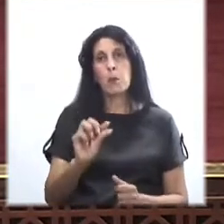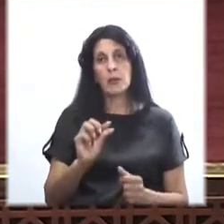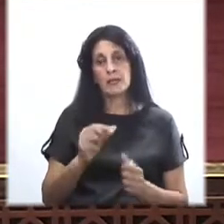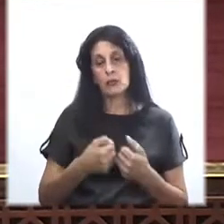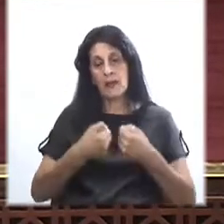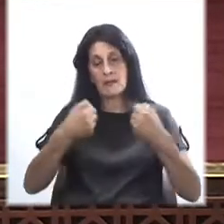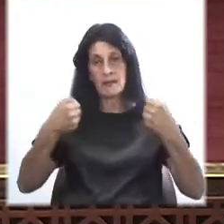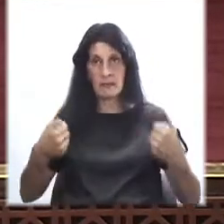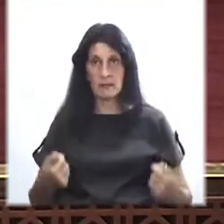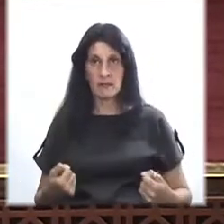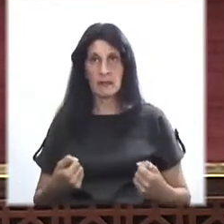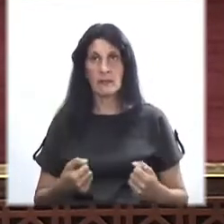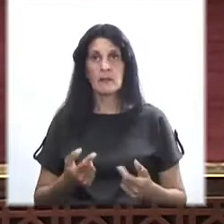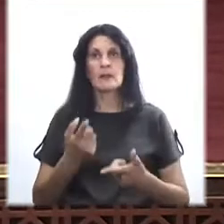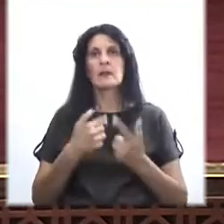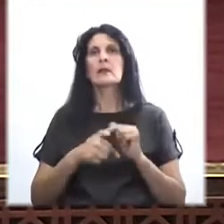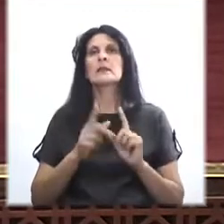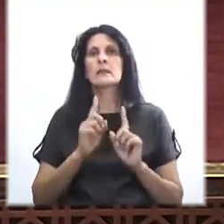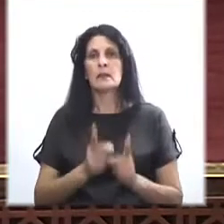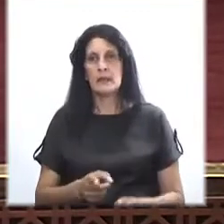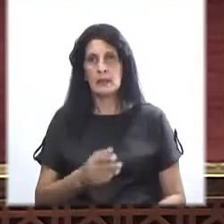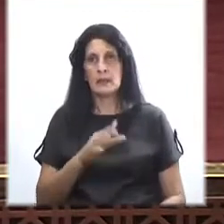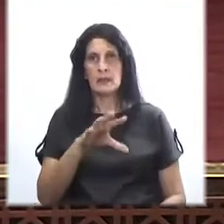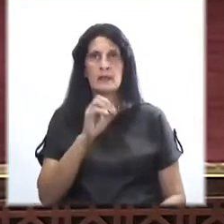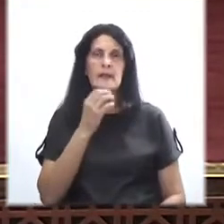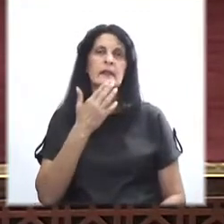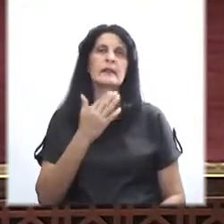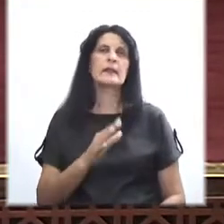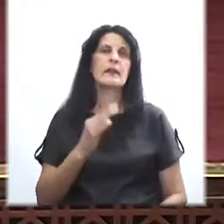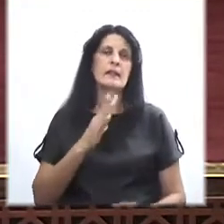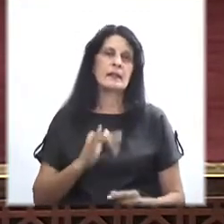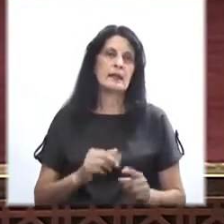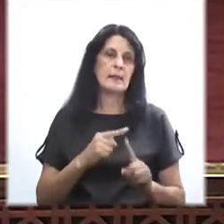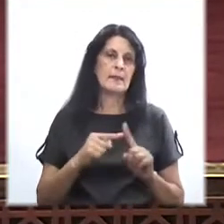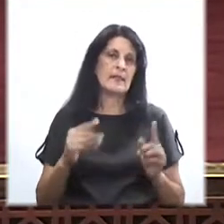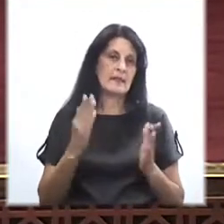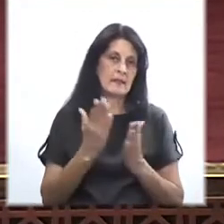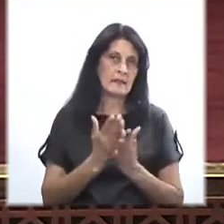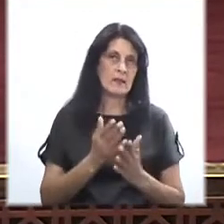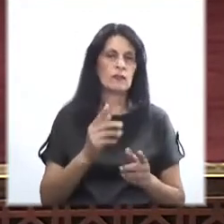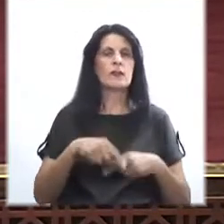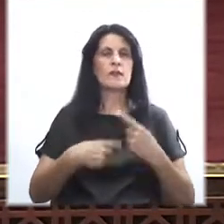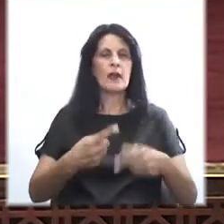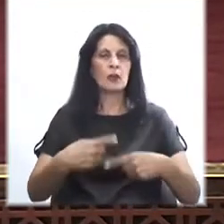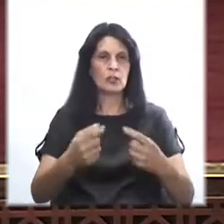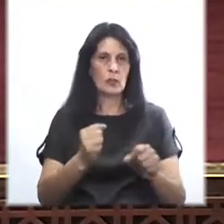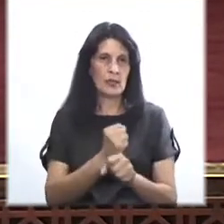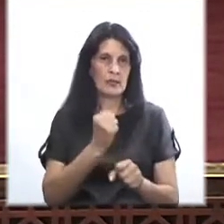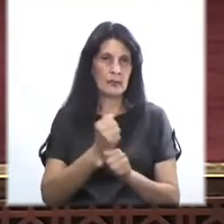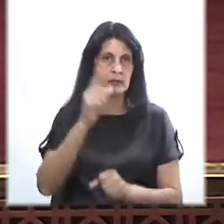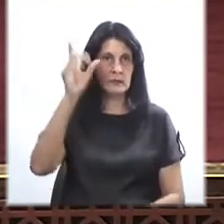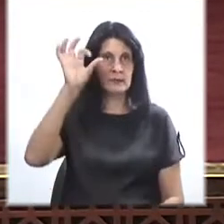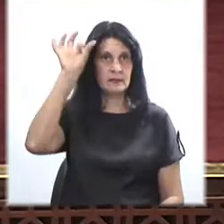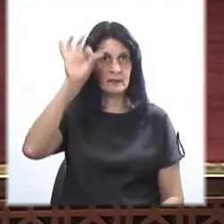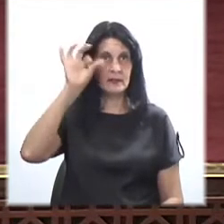quizás, también entendemos de que va a tener media sanción, se va a seguir trabajando en el Senado,